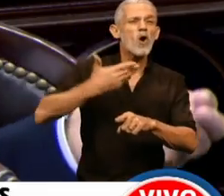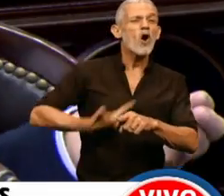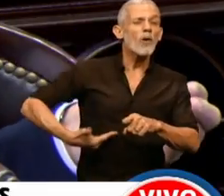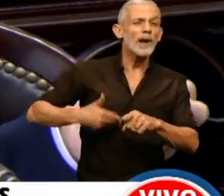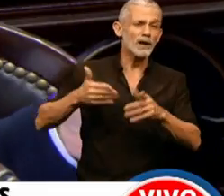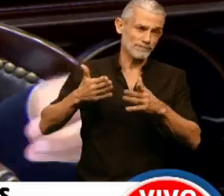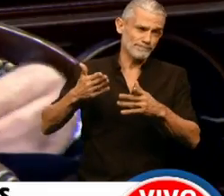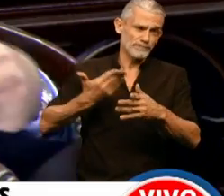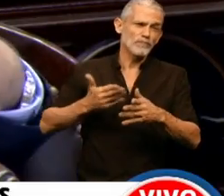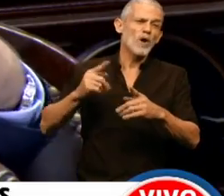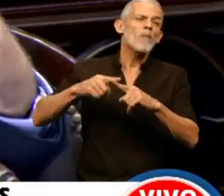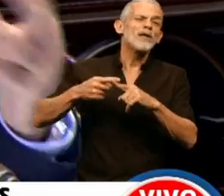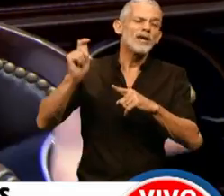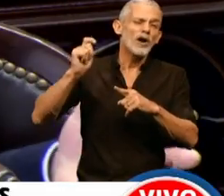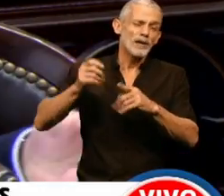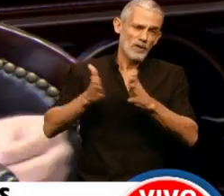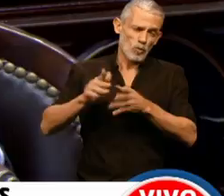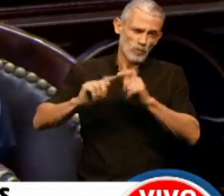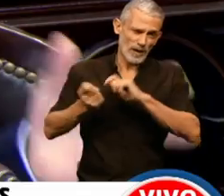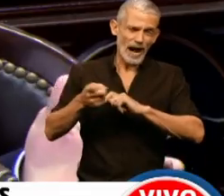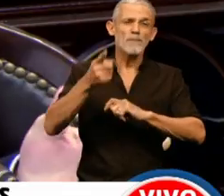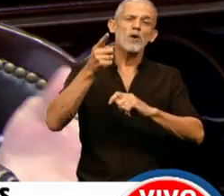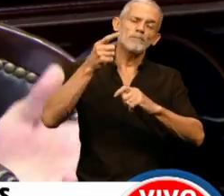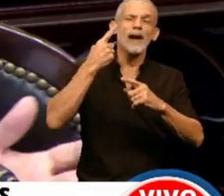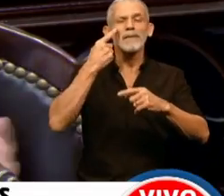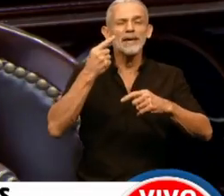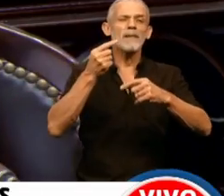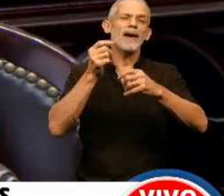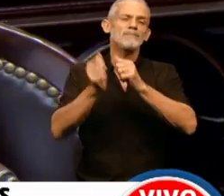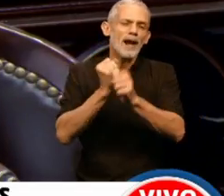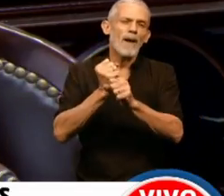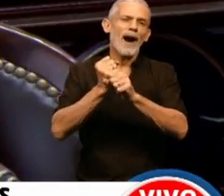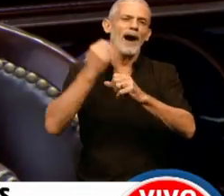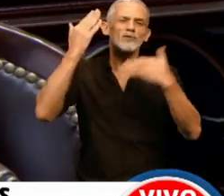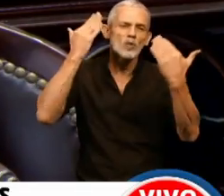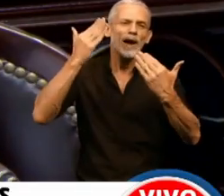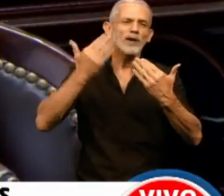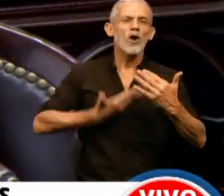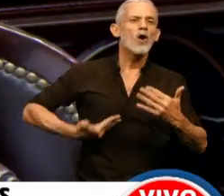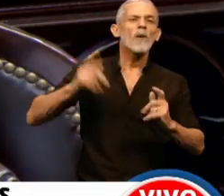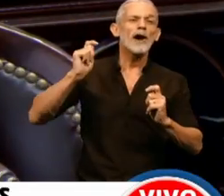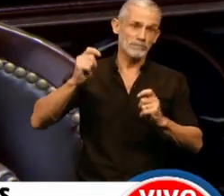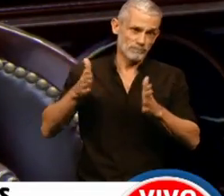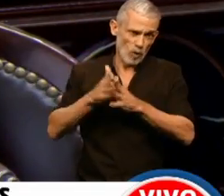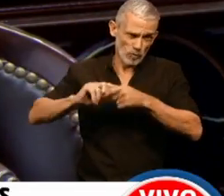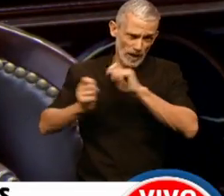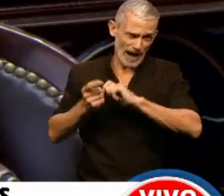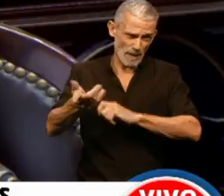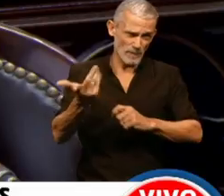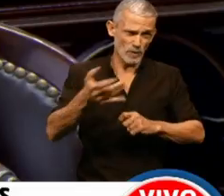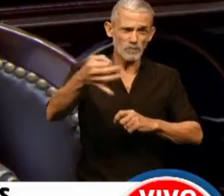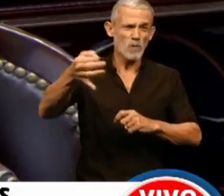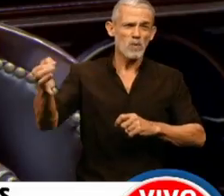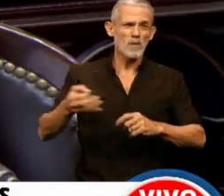vive trabaja sueña en municipios gobernados por puntos pero el cambio por lo tanto no hay